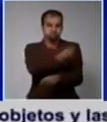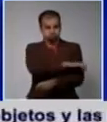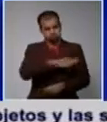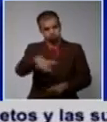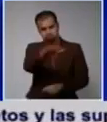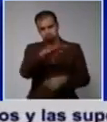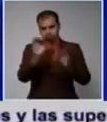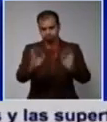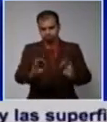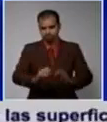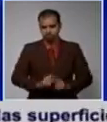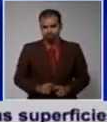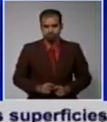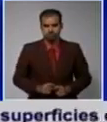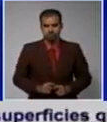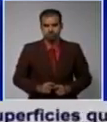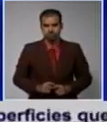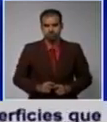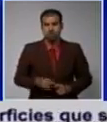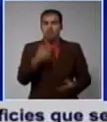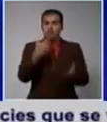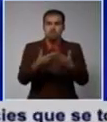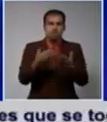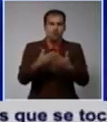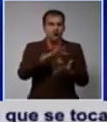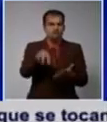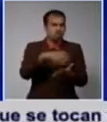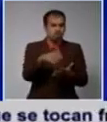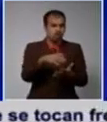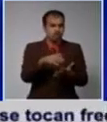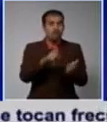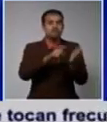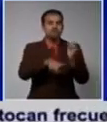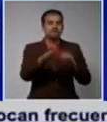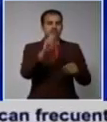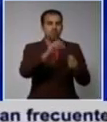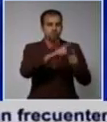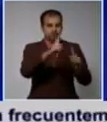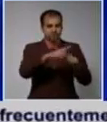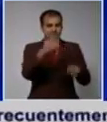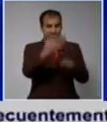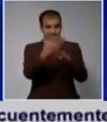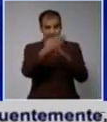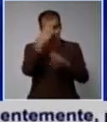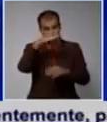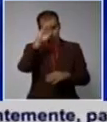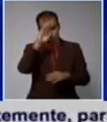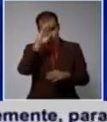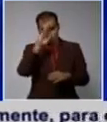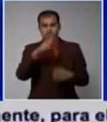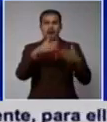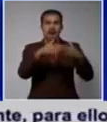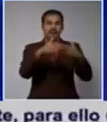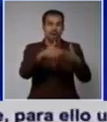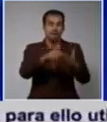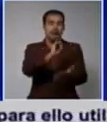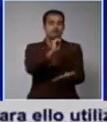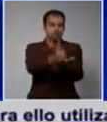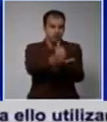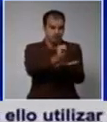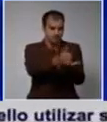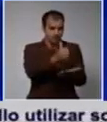dices, en Guantánamo, en Santiago de Cuba, y en Bayamo, en la provincia de Granma, inicialmente, con